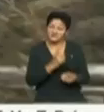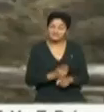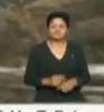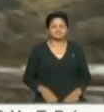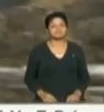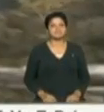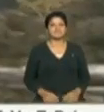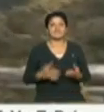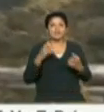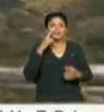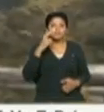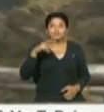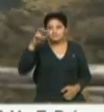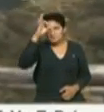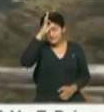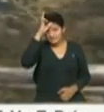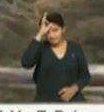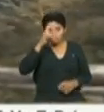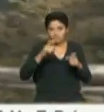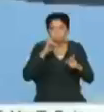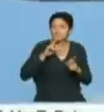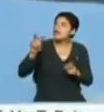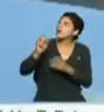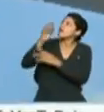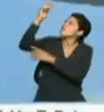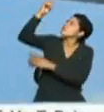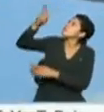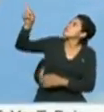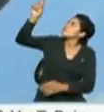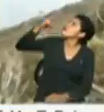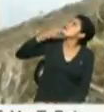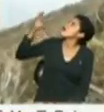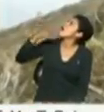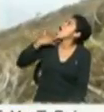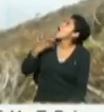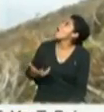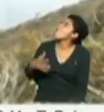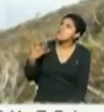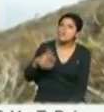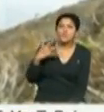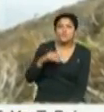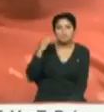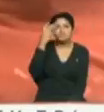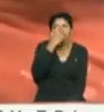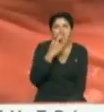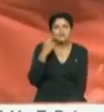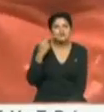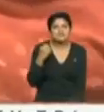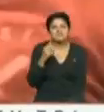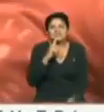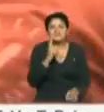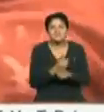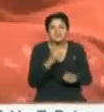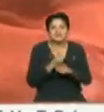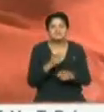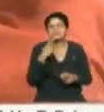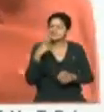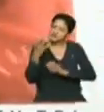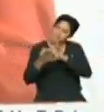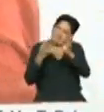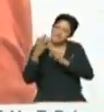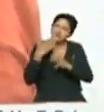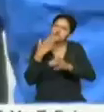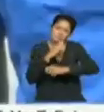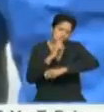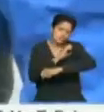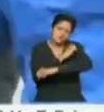conoce los aerogeneradores y se siente maravillados con ellos, puesto que no es algo muy común en nuestro país. Vienen, conocen de nuestra central, y les contamos toda